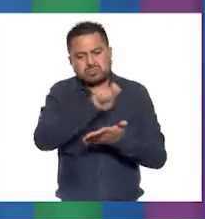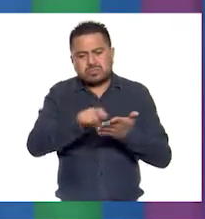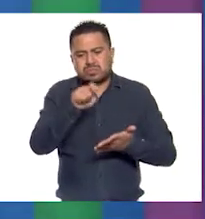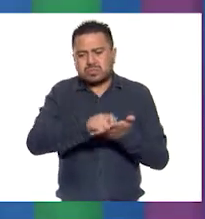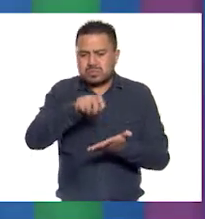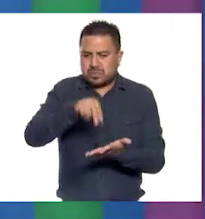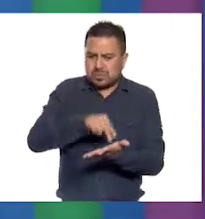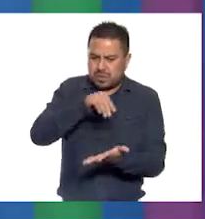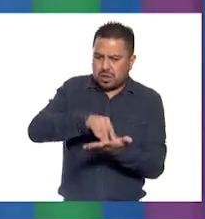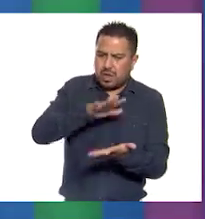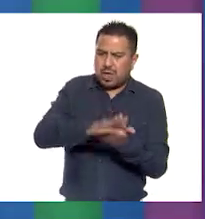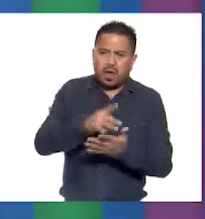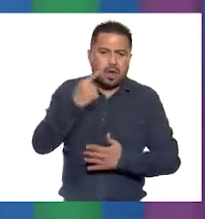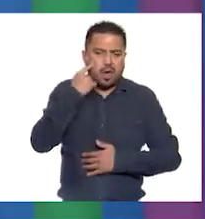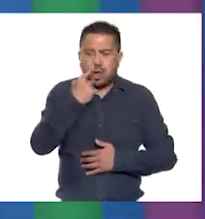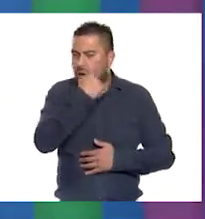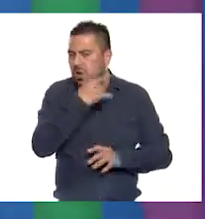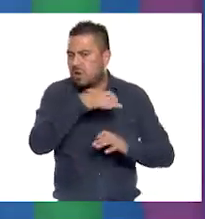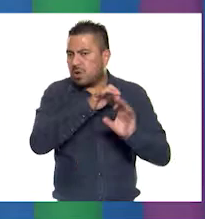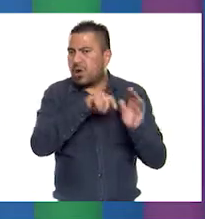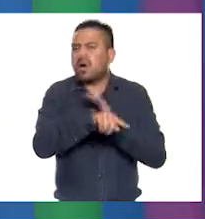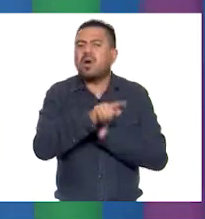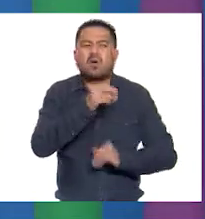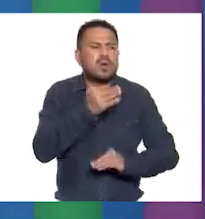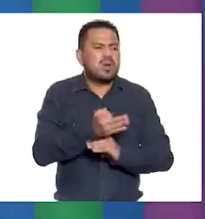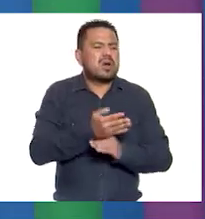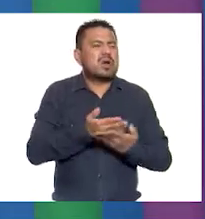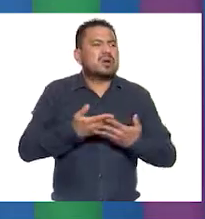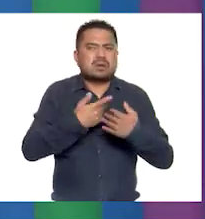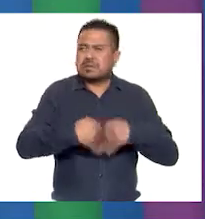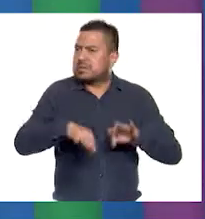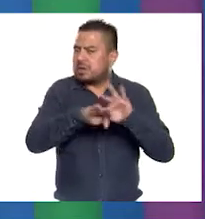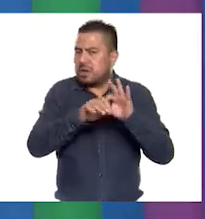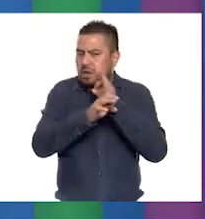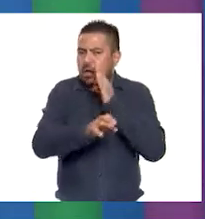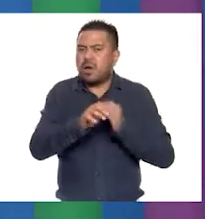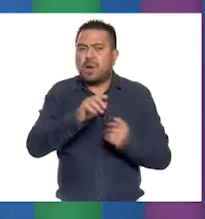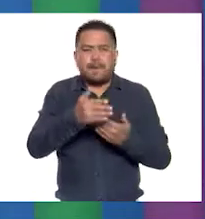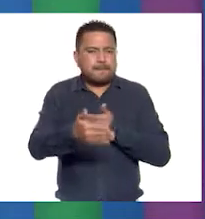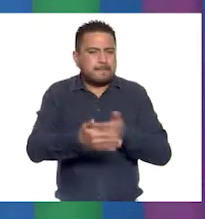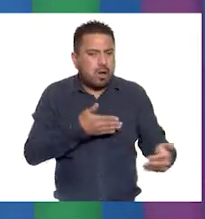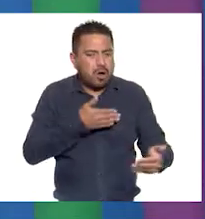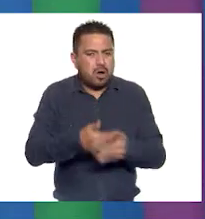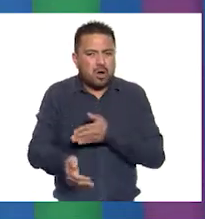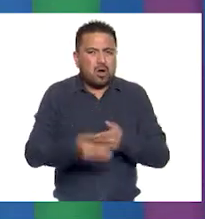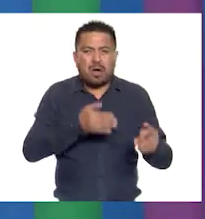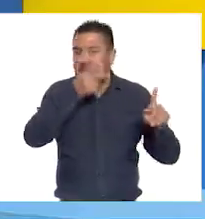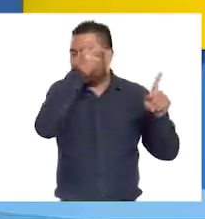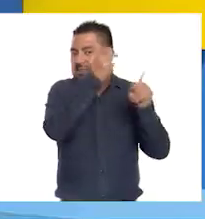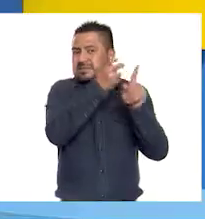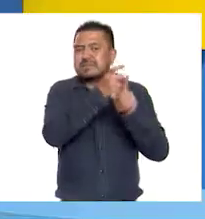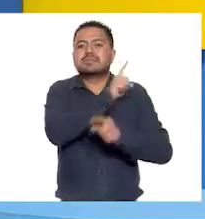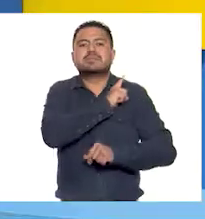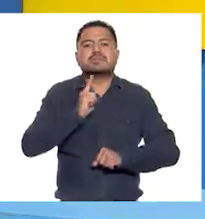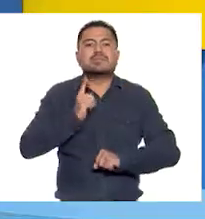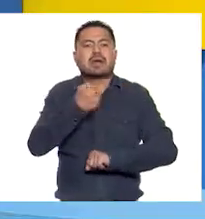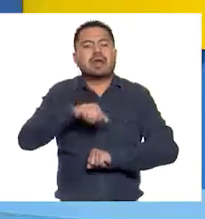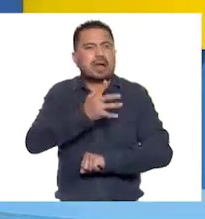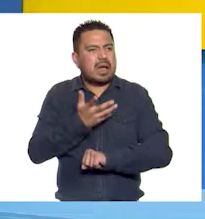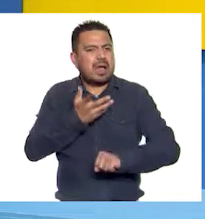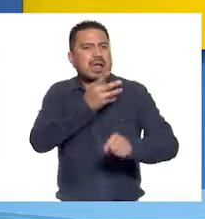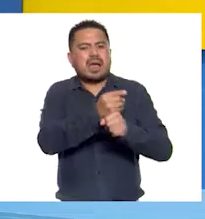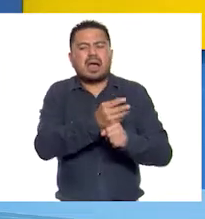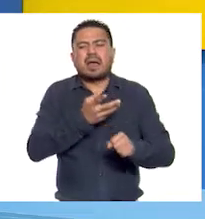tratado de óptica, que hoy en día es el principio de la óptica moderna. A esto hay que agregar